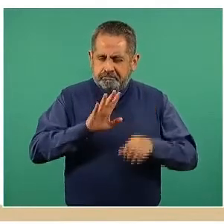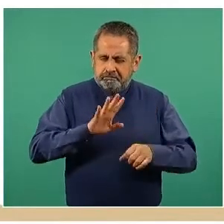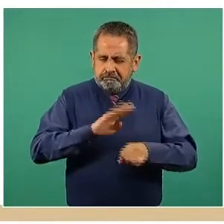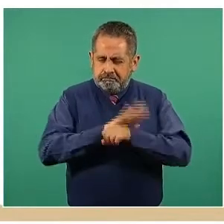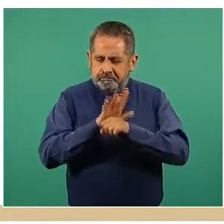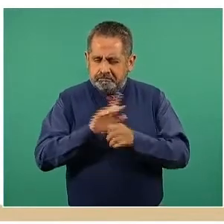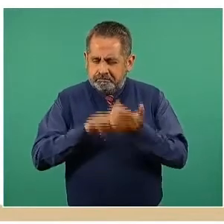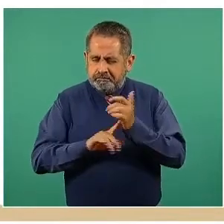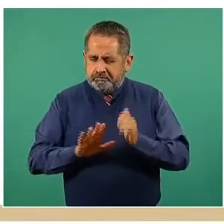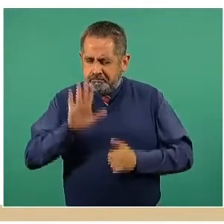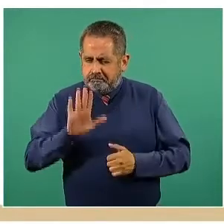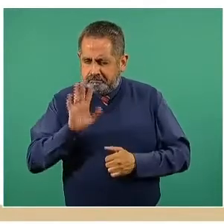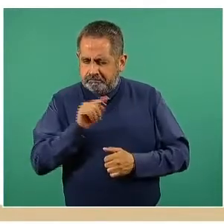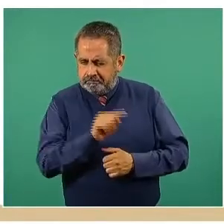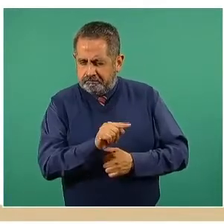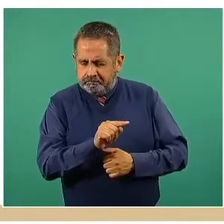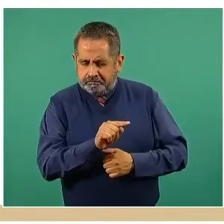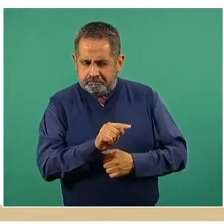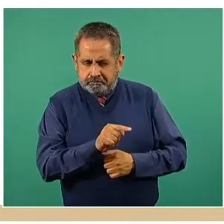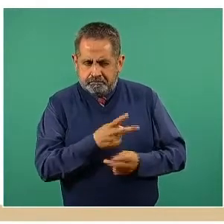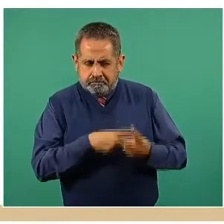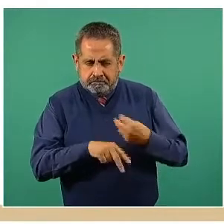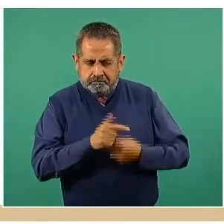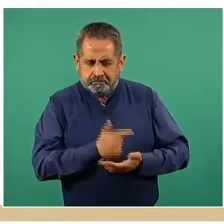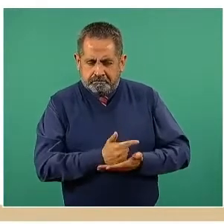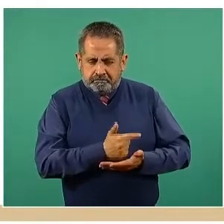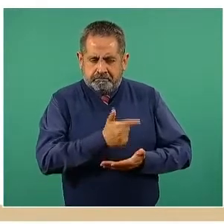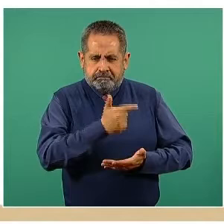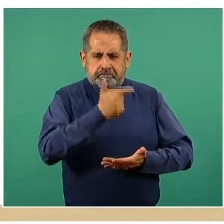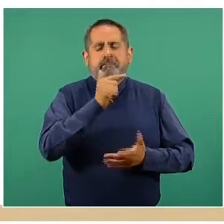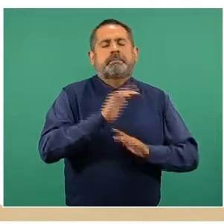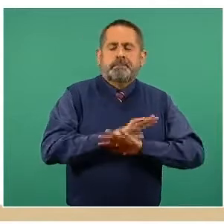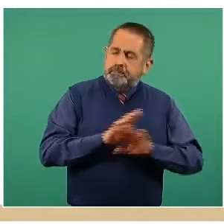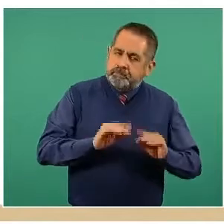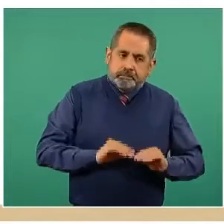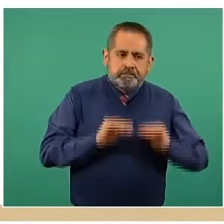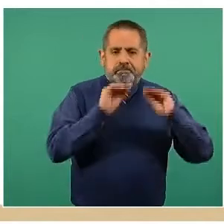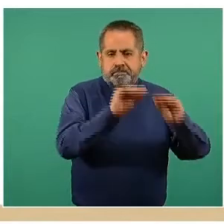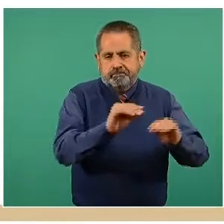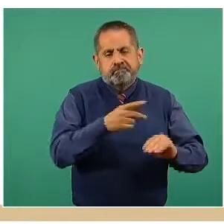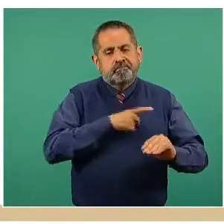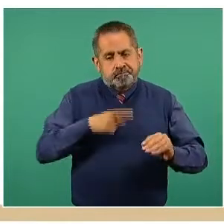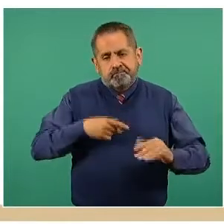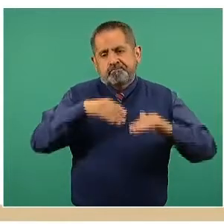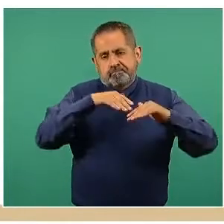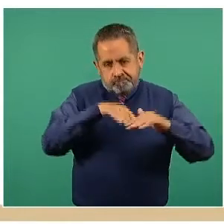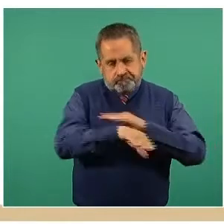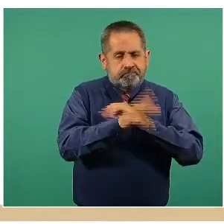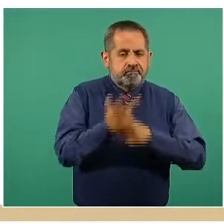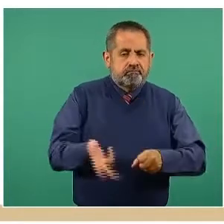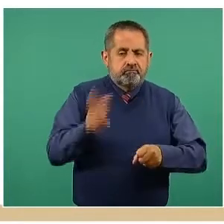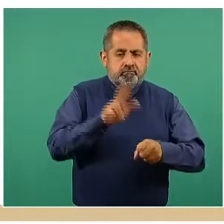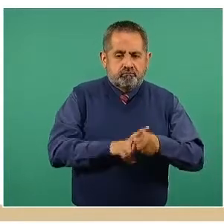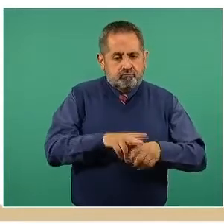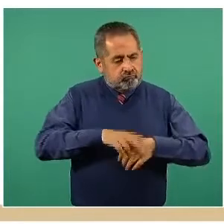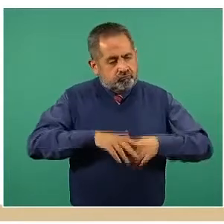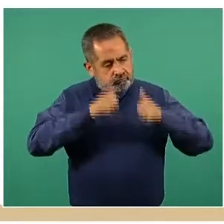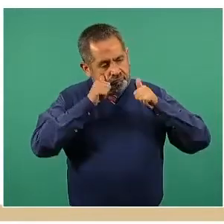que además desarrollan enfermedad grave, enfermedad crítica, y por lo tanto deben de ingresar a recibir una